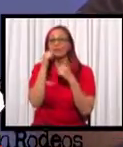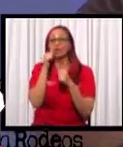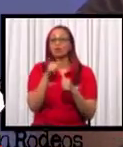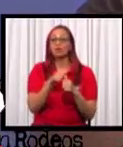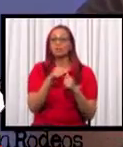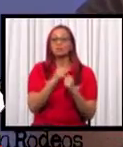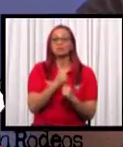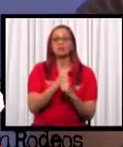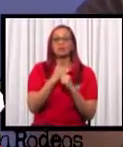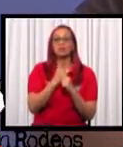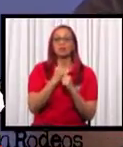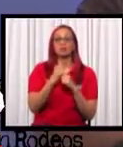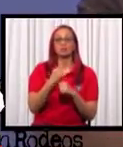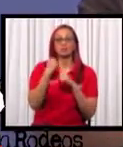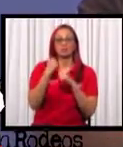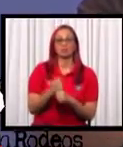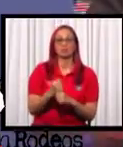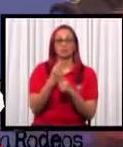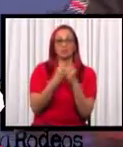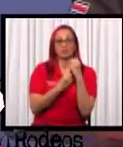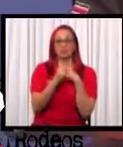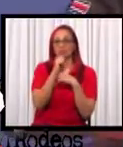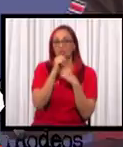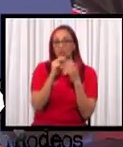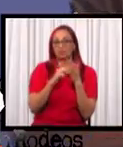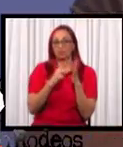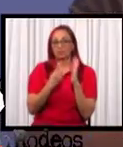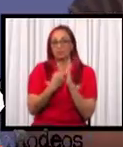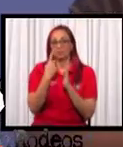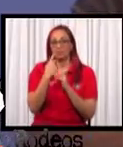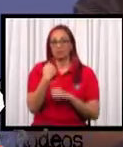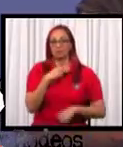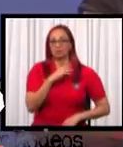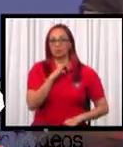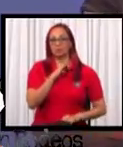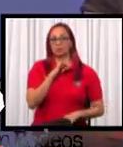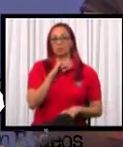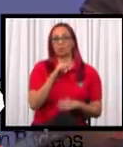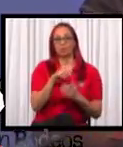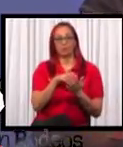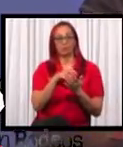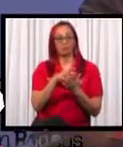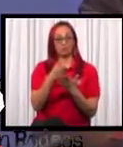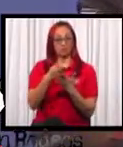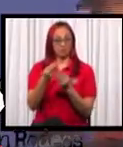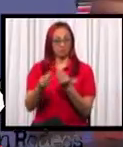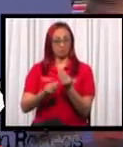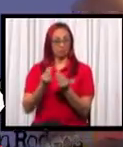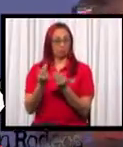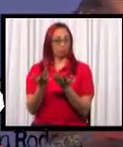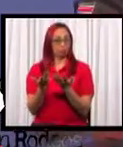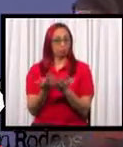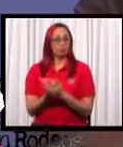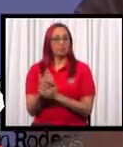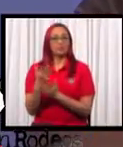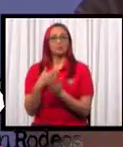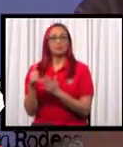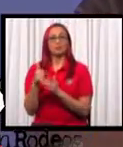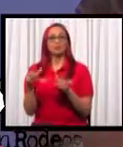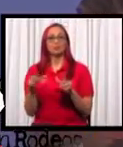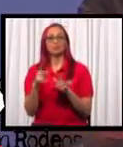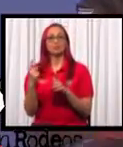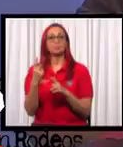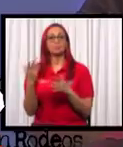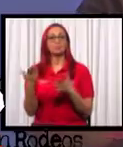soberanía alimentaria no significa para nosotros como con arroz traer el producto de cualquier lado solamente porque está